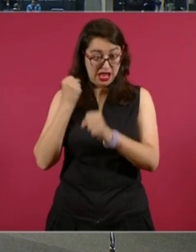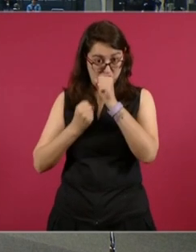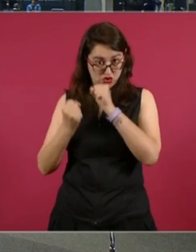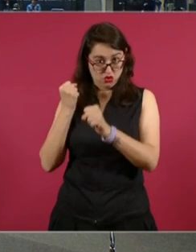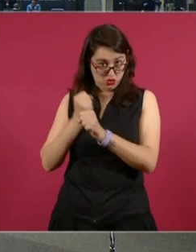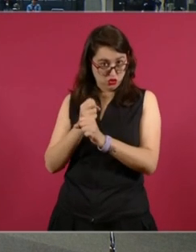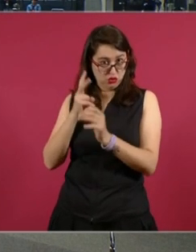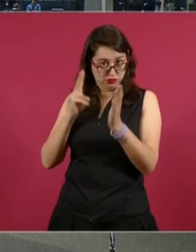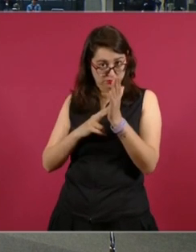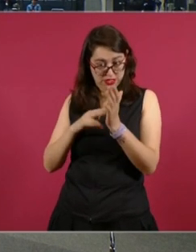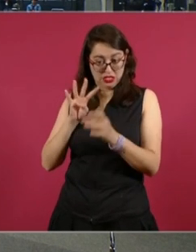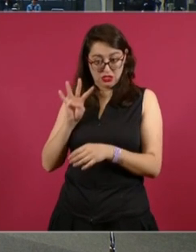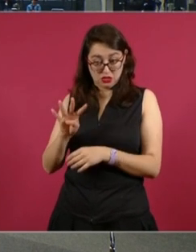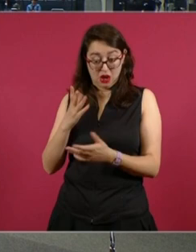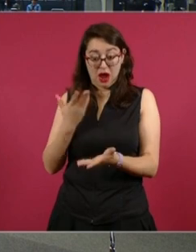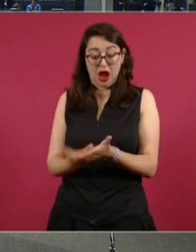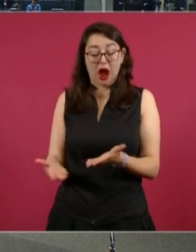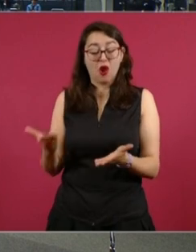2018 a